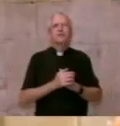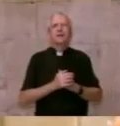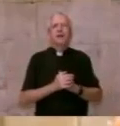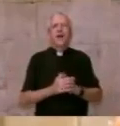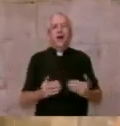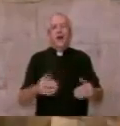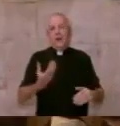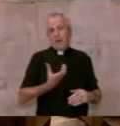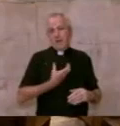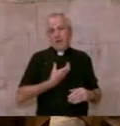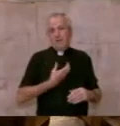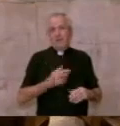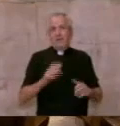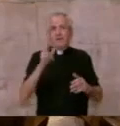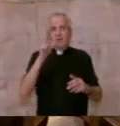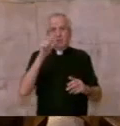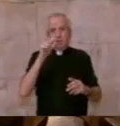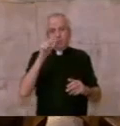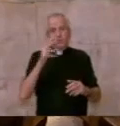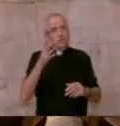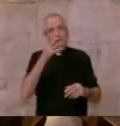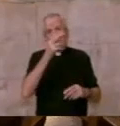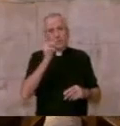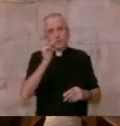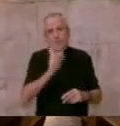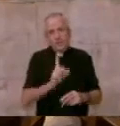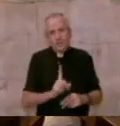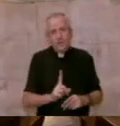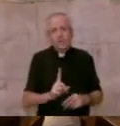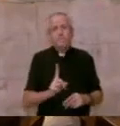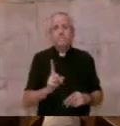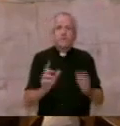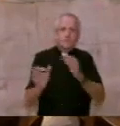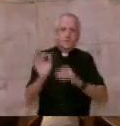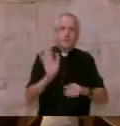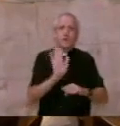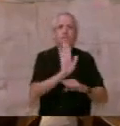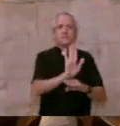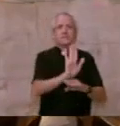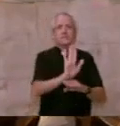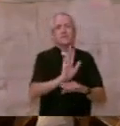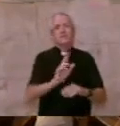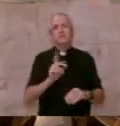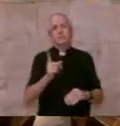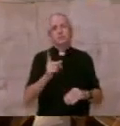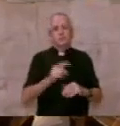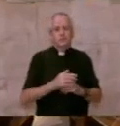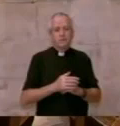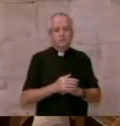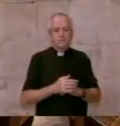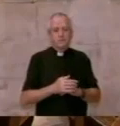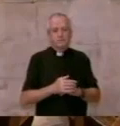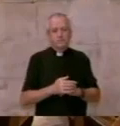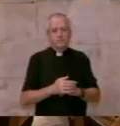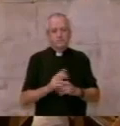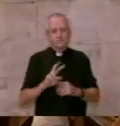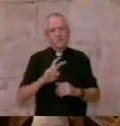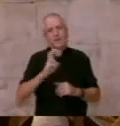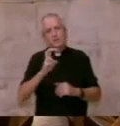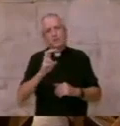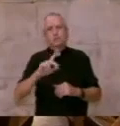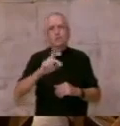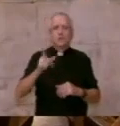de Tortosa, que lamentablemente avui no ha pogut fer-se el alcalde de Tortosa, que hoy lamentablemente no se ha podido